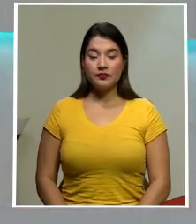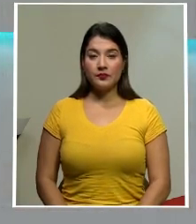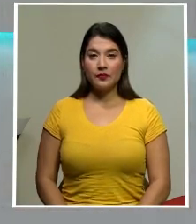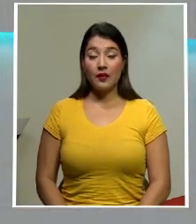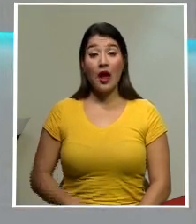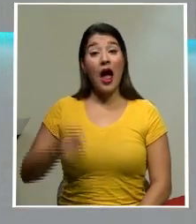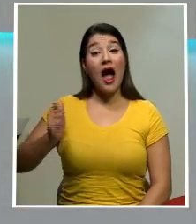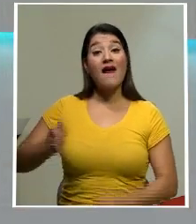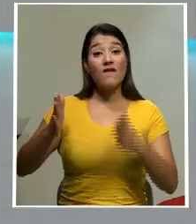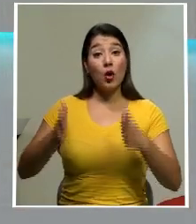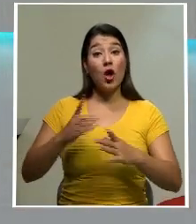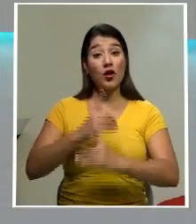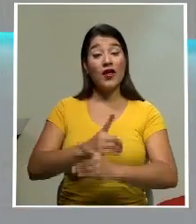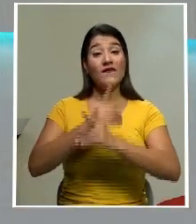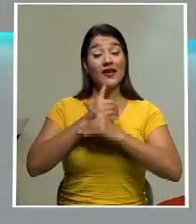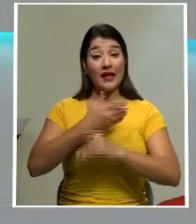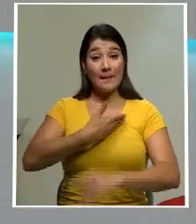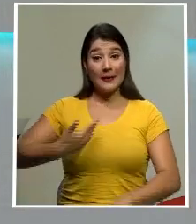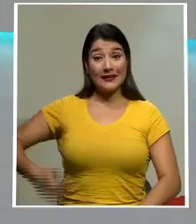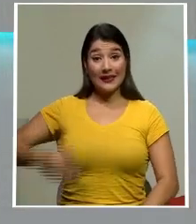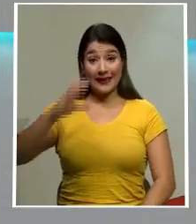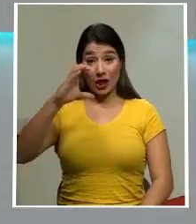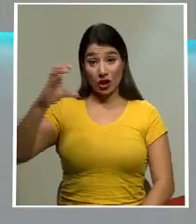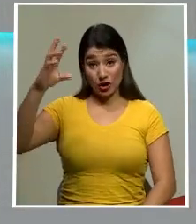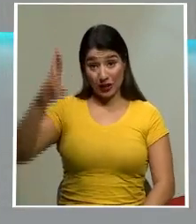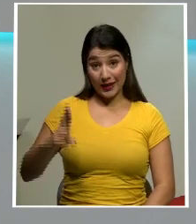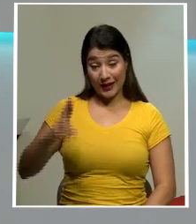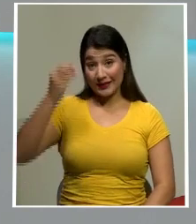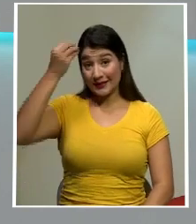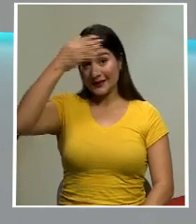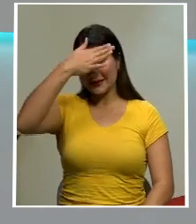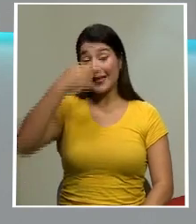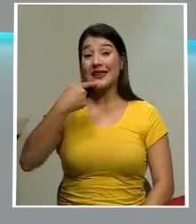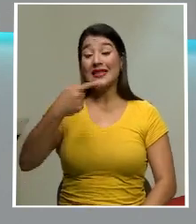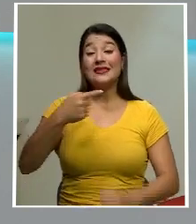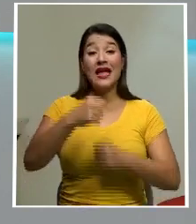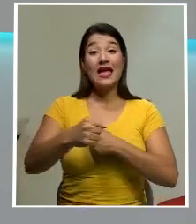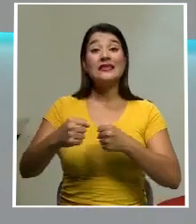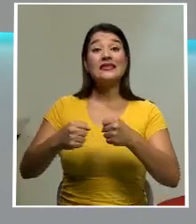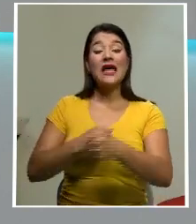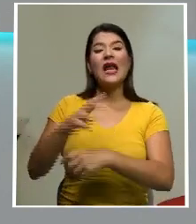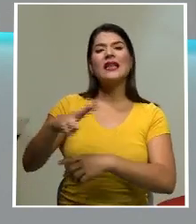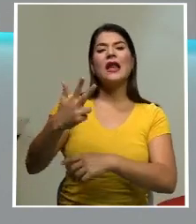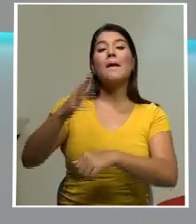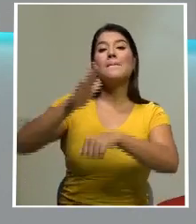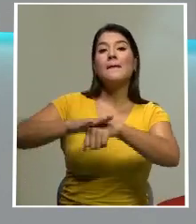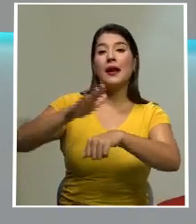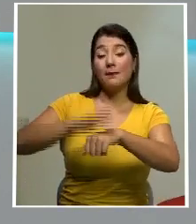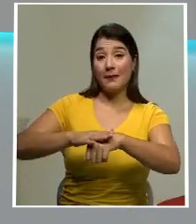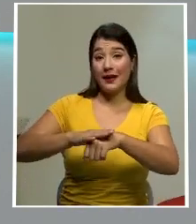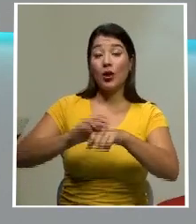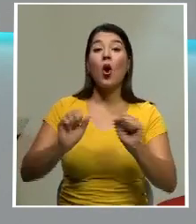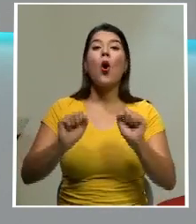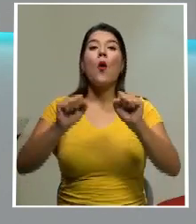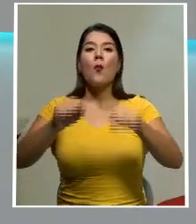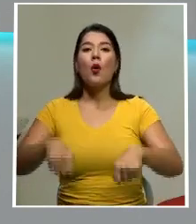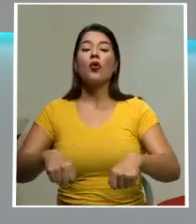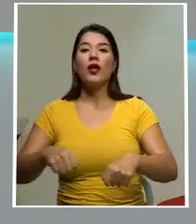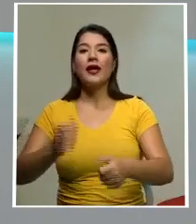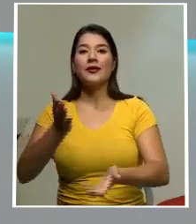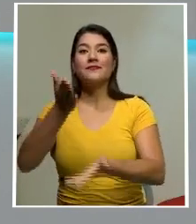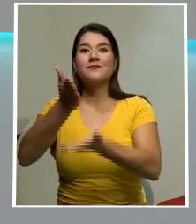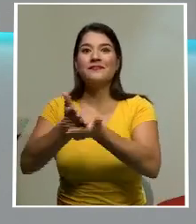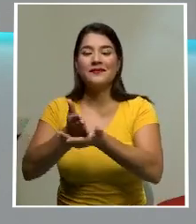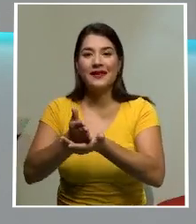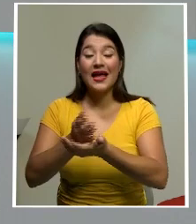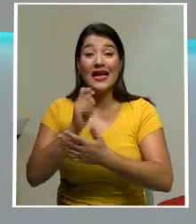Los abogados del presidente de la República, Carlos Alvarado, confirmaron que la Sala Tercera autorizó el levantamiento del secreto tributario para el